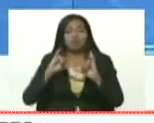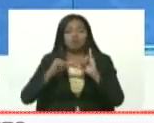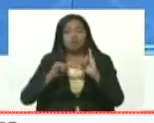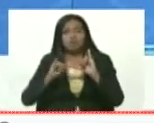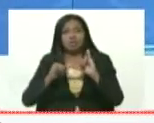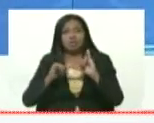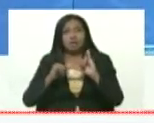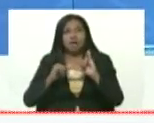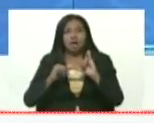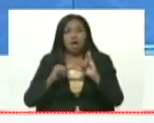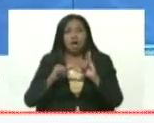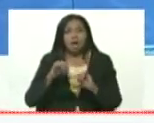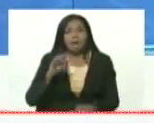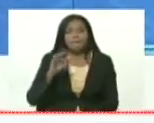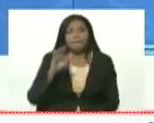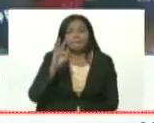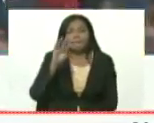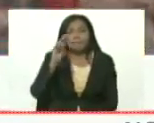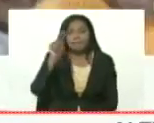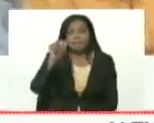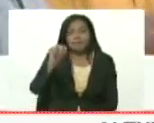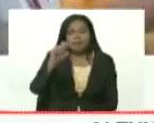Francisco Durán, compañero.